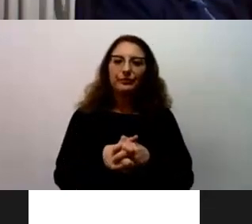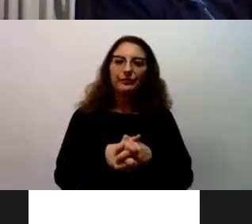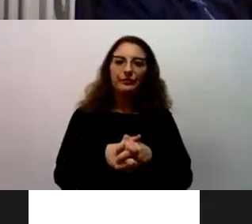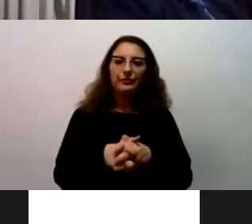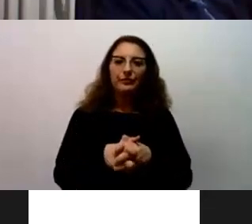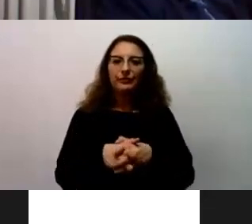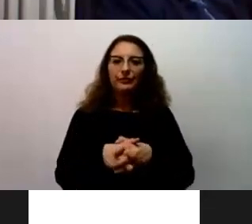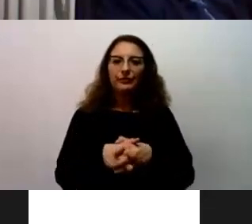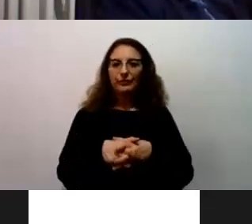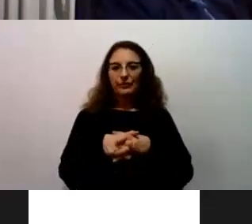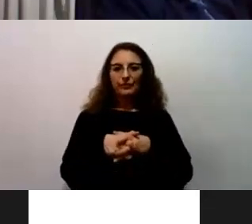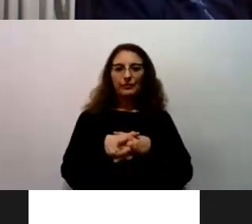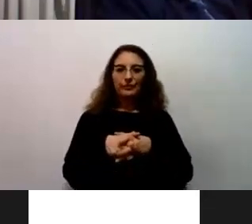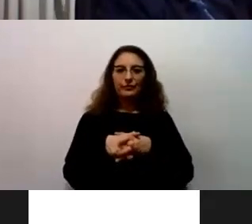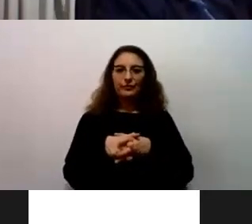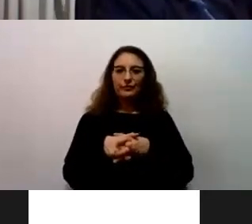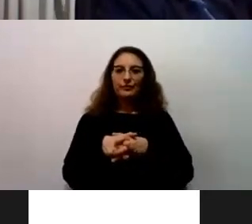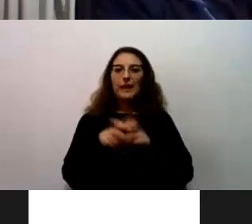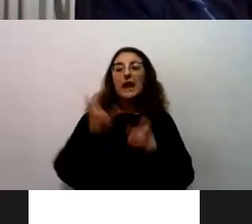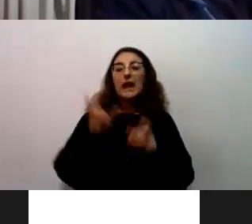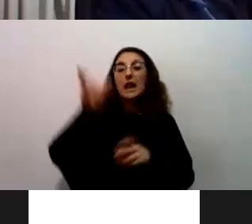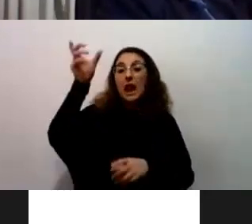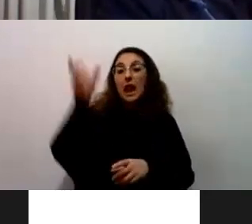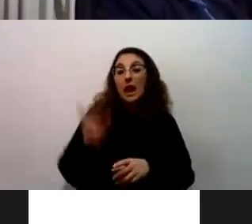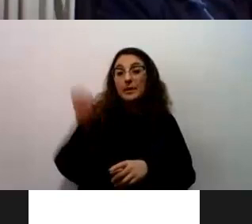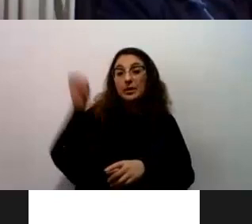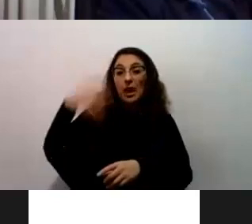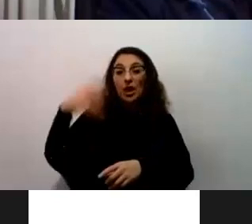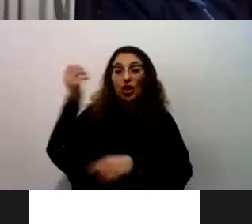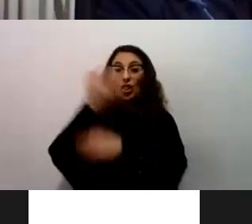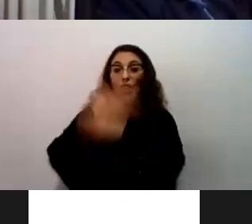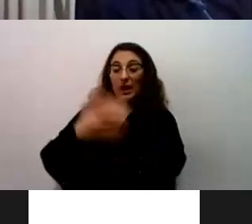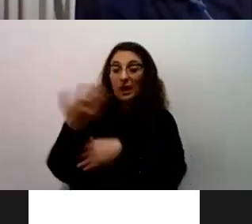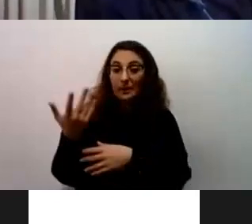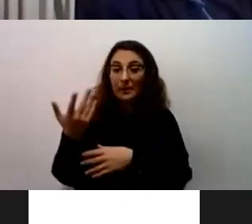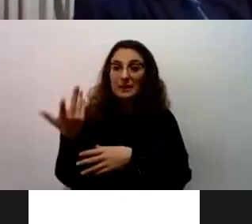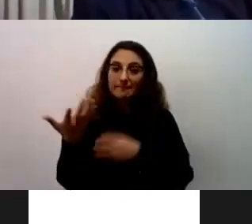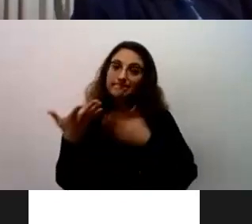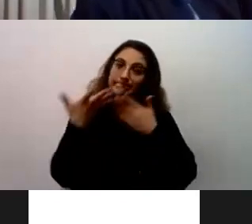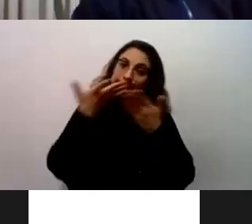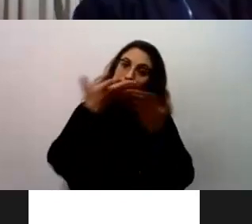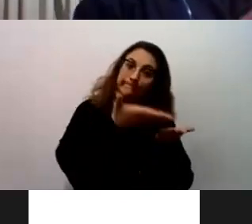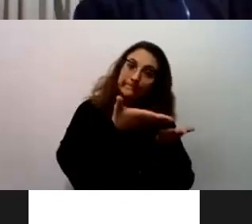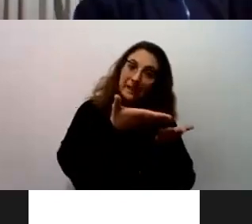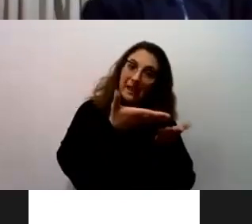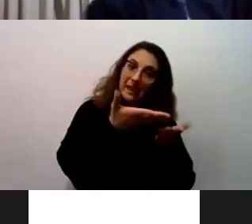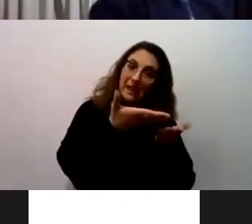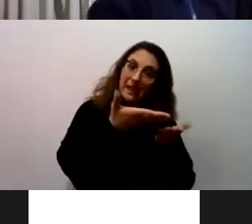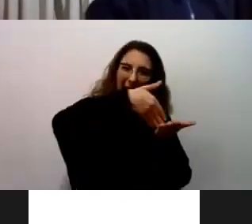fue que la persona con discapacidad pudiera ingresar al micro con